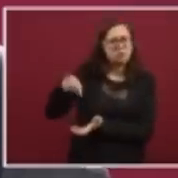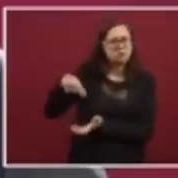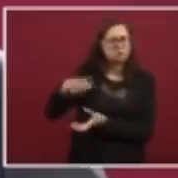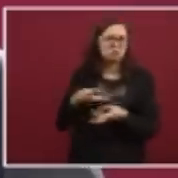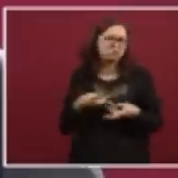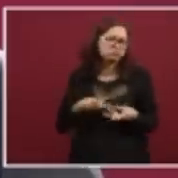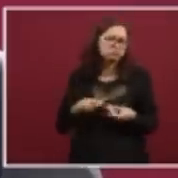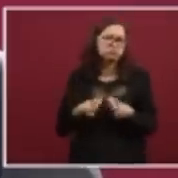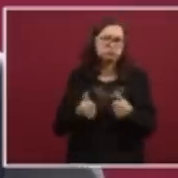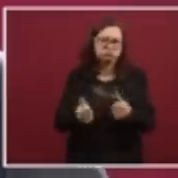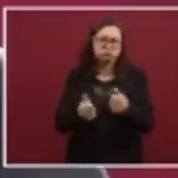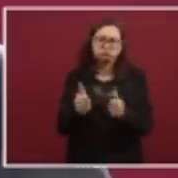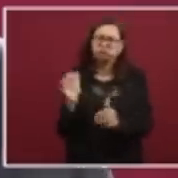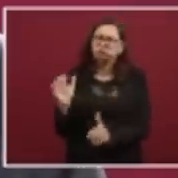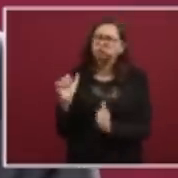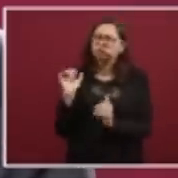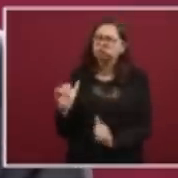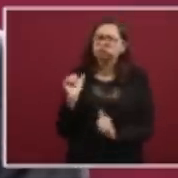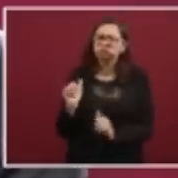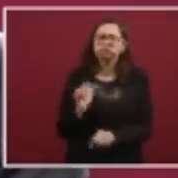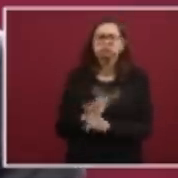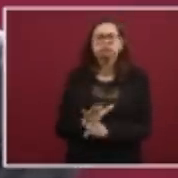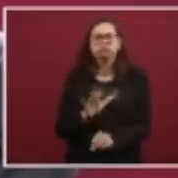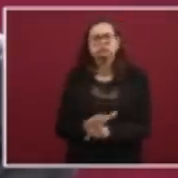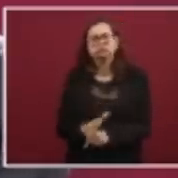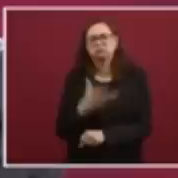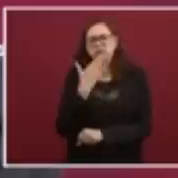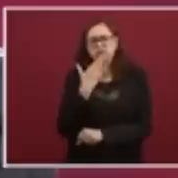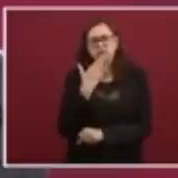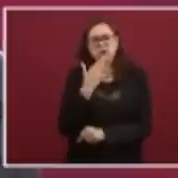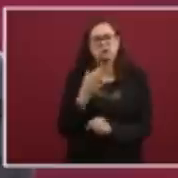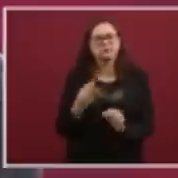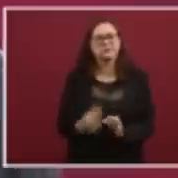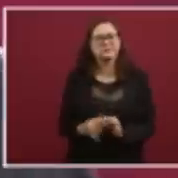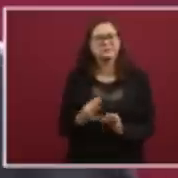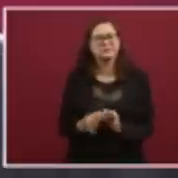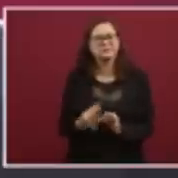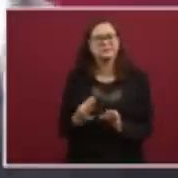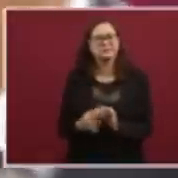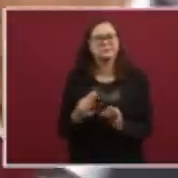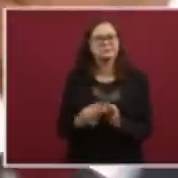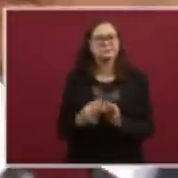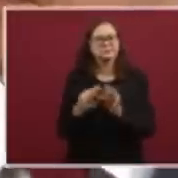está muy bien la recaudación y el gasto es